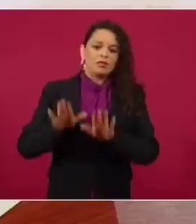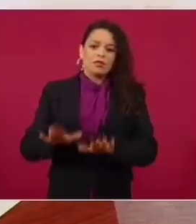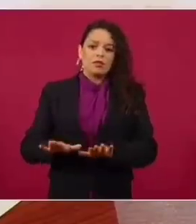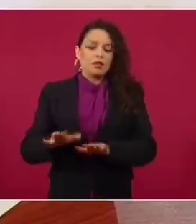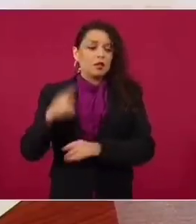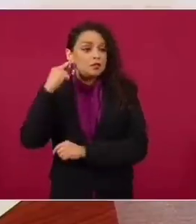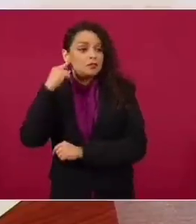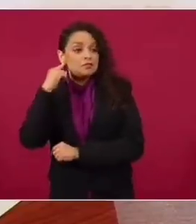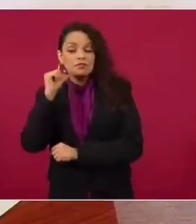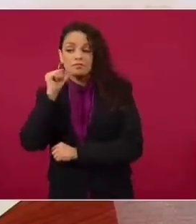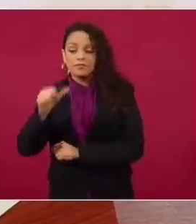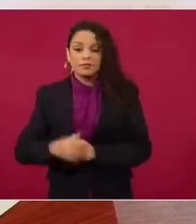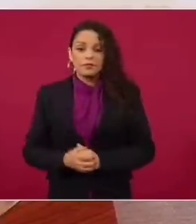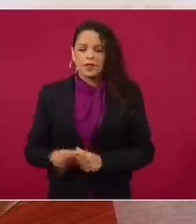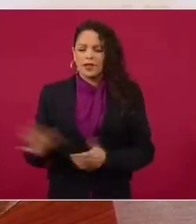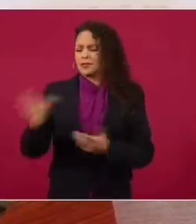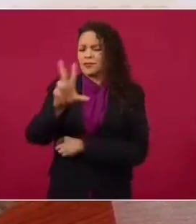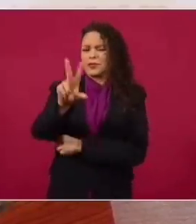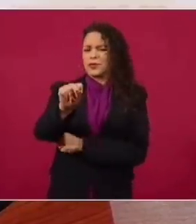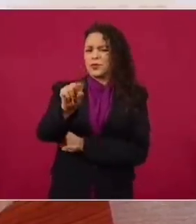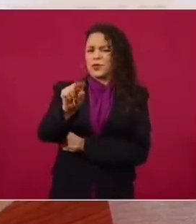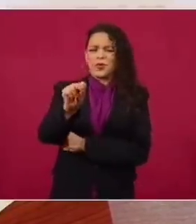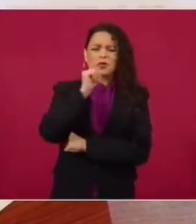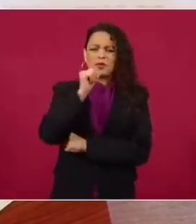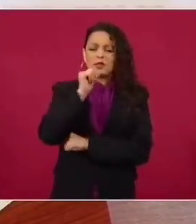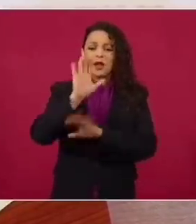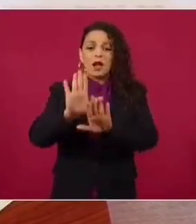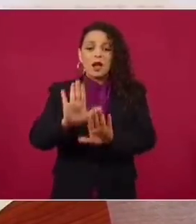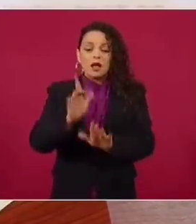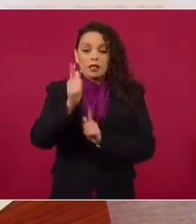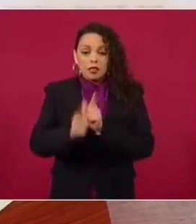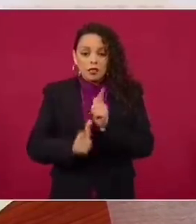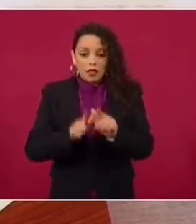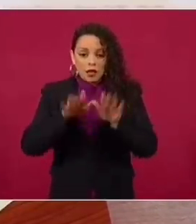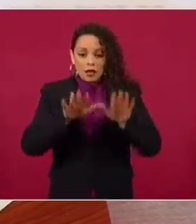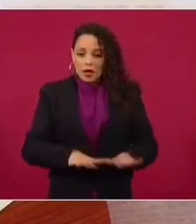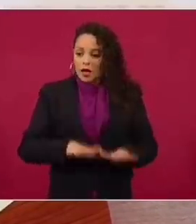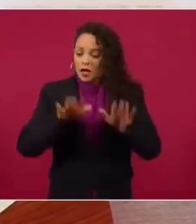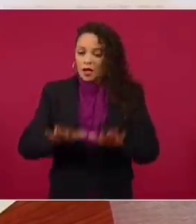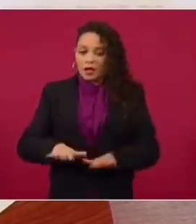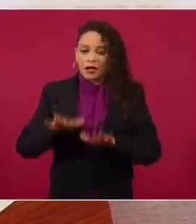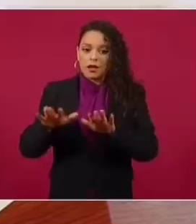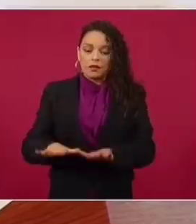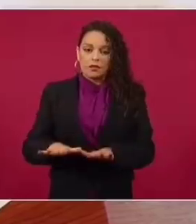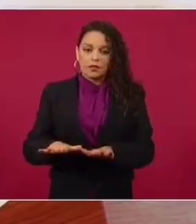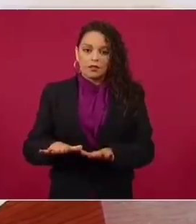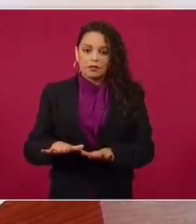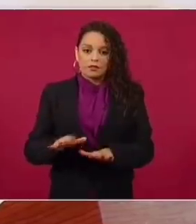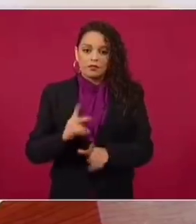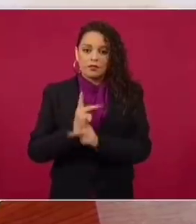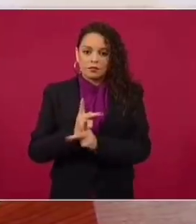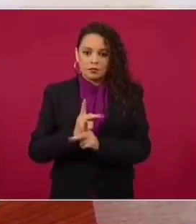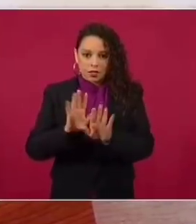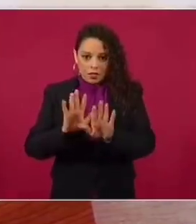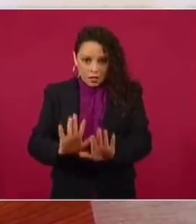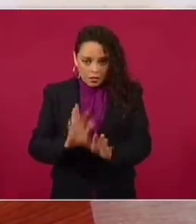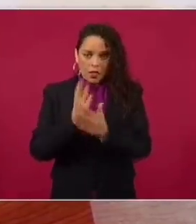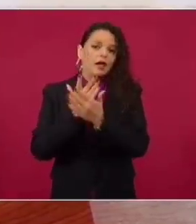No, para nada. Es nada más irnos despacio. Ya lo dije, una pausa.